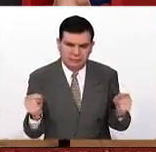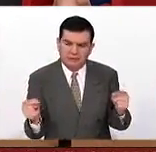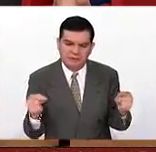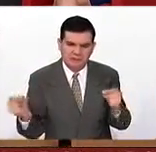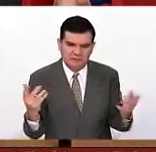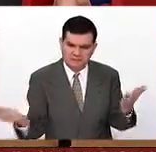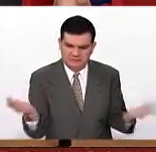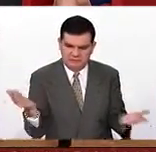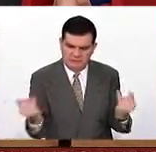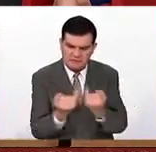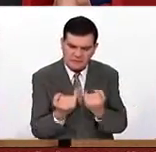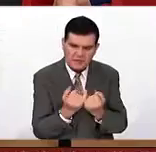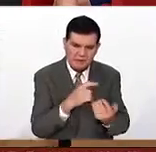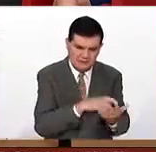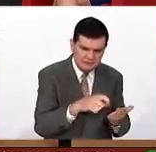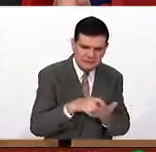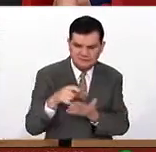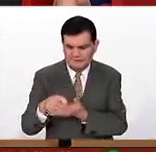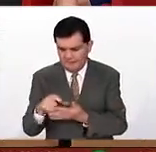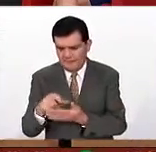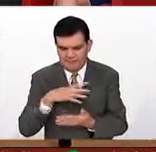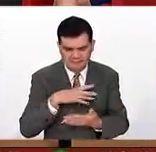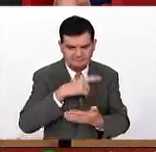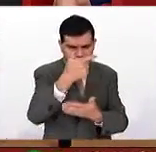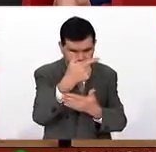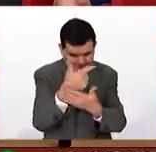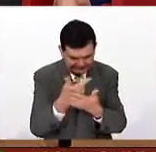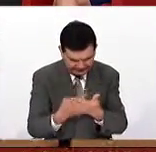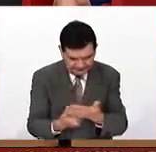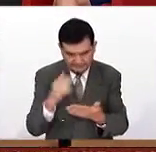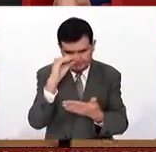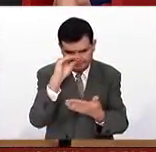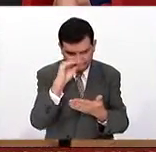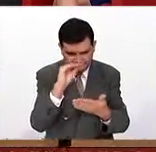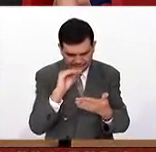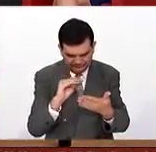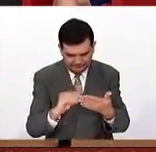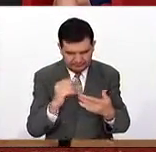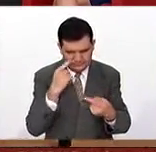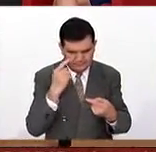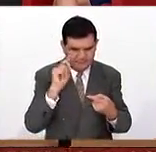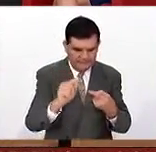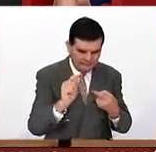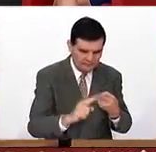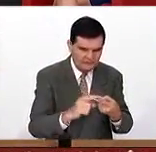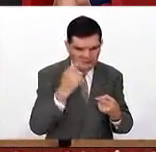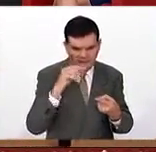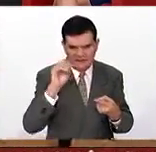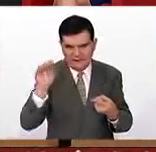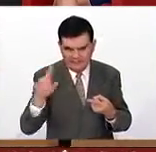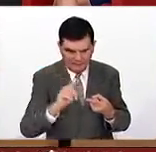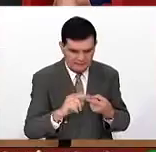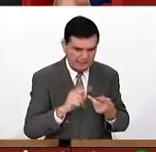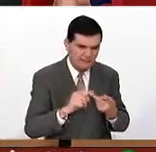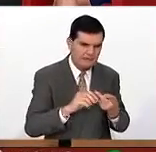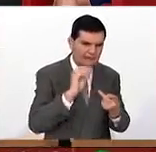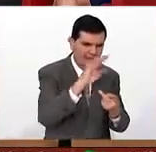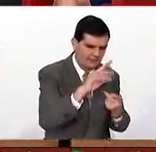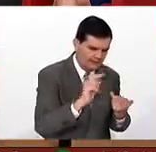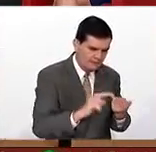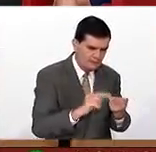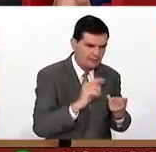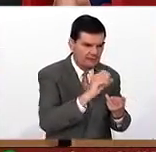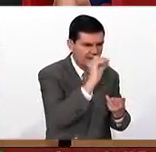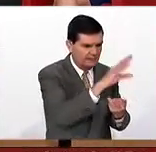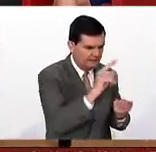le invitamos a consumidoras y consumidores hacer una lista donde determine a ver para fulanito que para perder